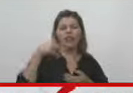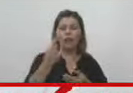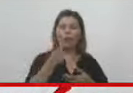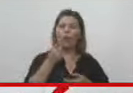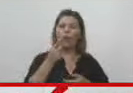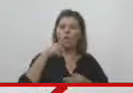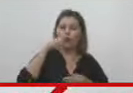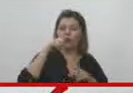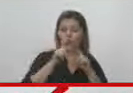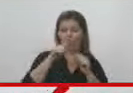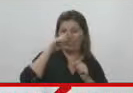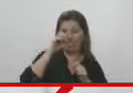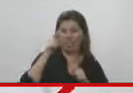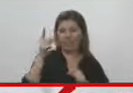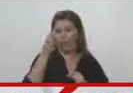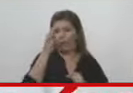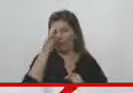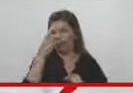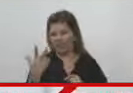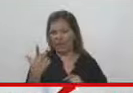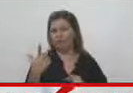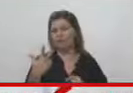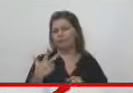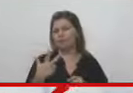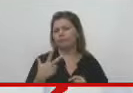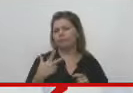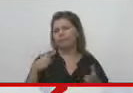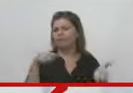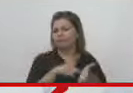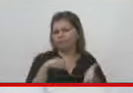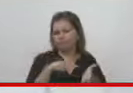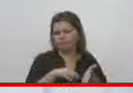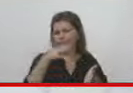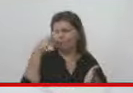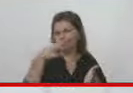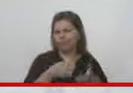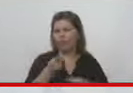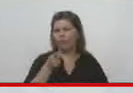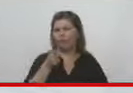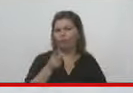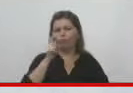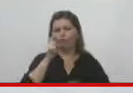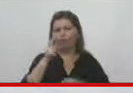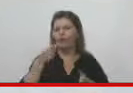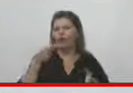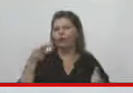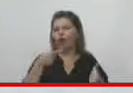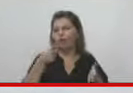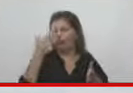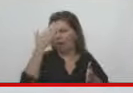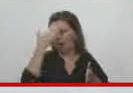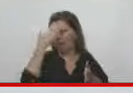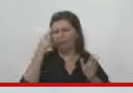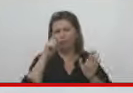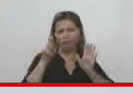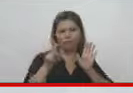70/23, el cual a todas luces y manifiestamente es inconstitucional, no solamente